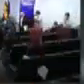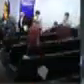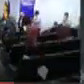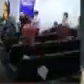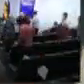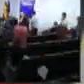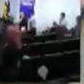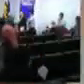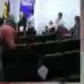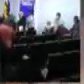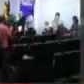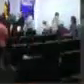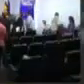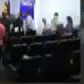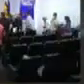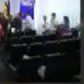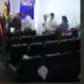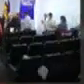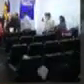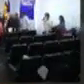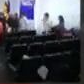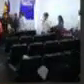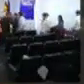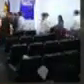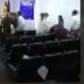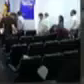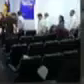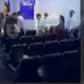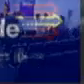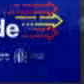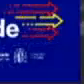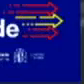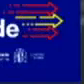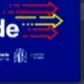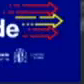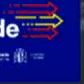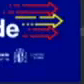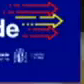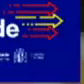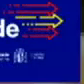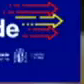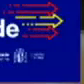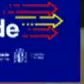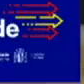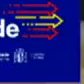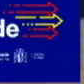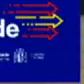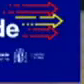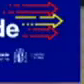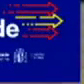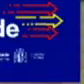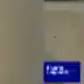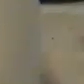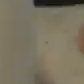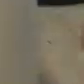y un 11% más. También es mejor para el bolsillo del que vive en ese hogar en la Comunidad de Madrid. En Madrid podrían ahorrarse